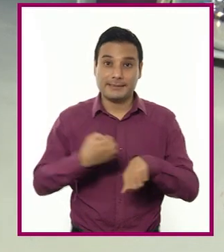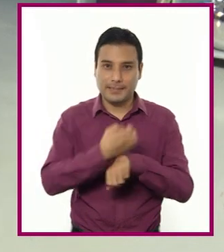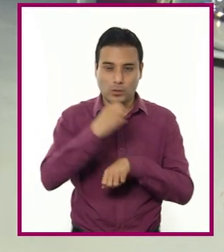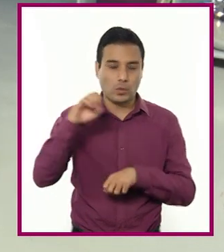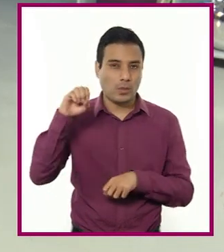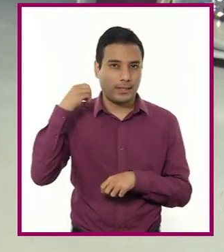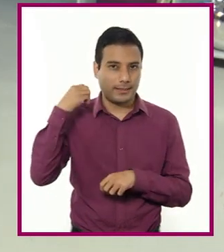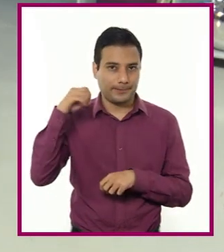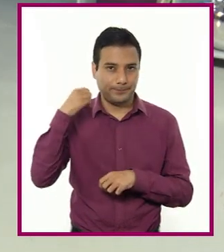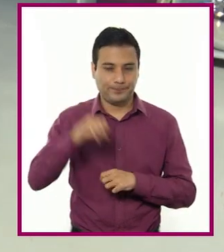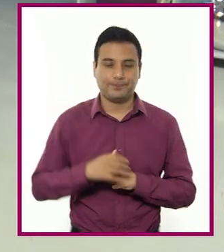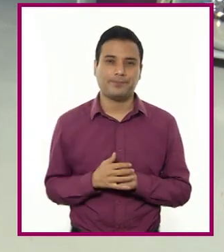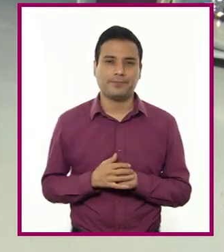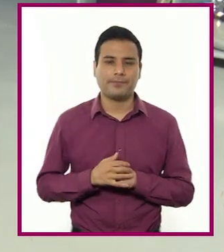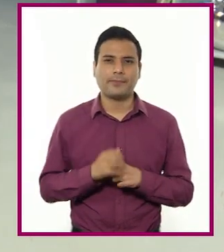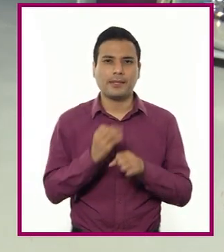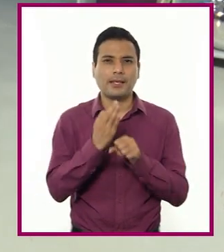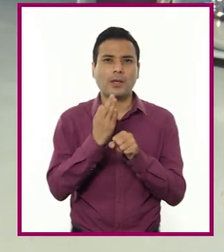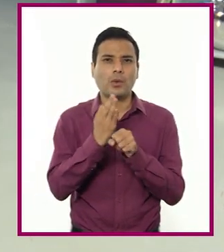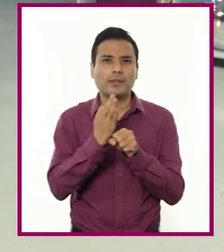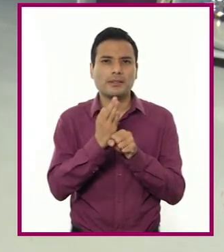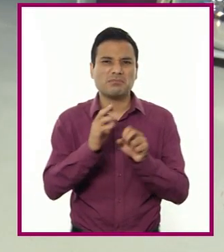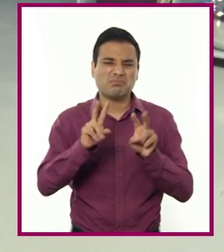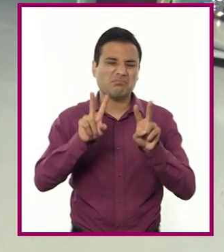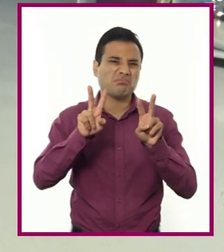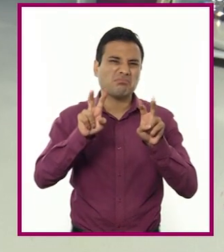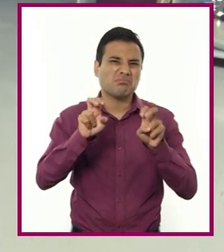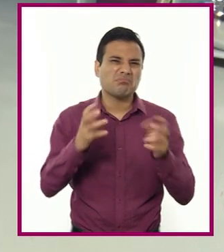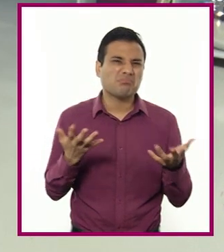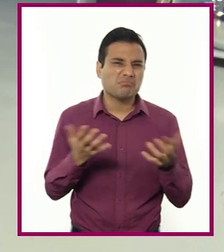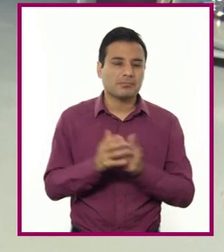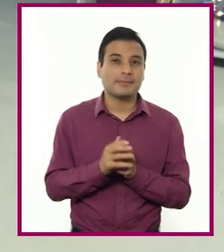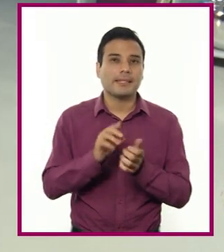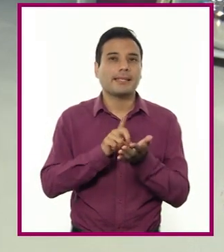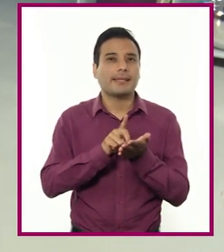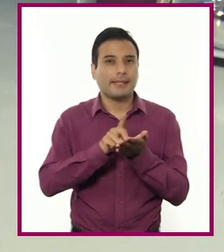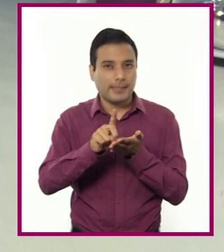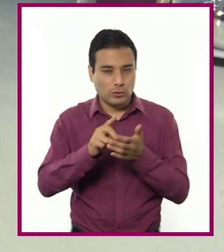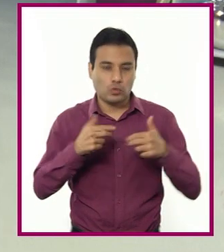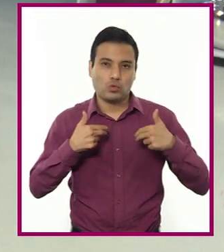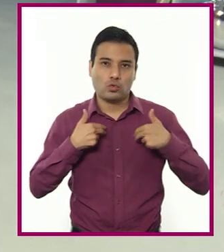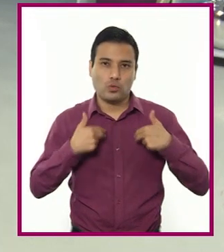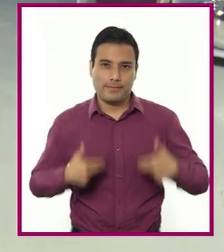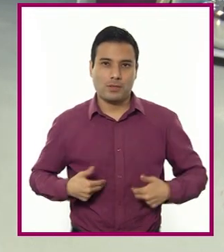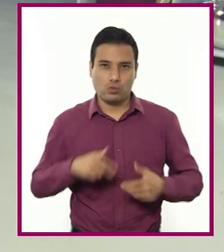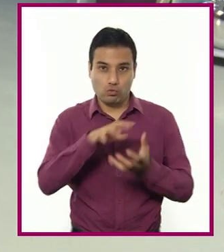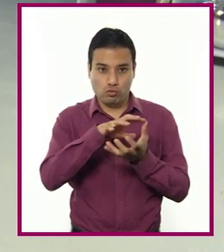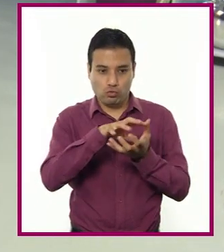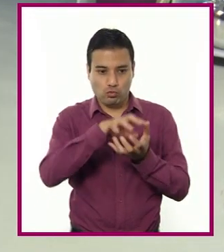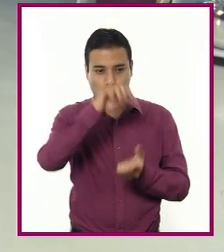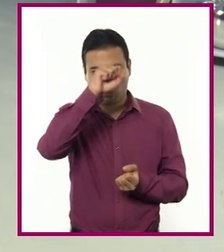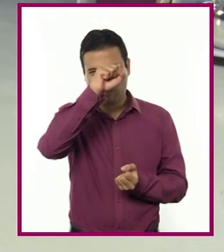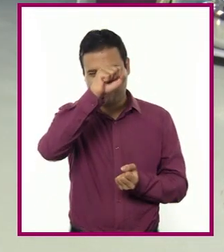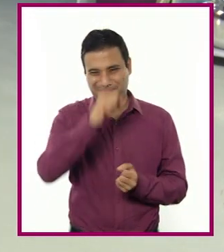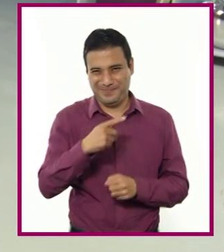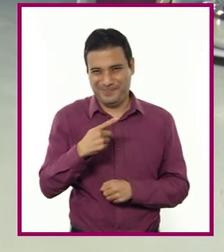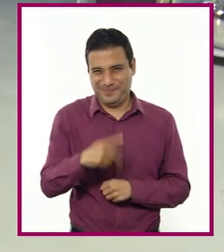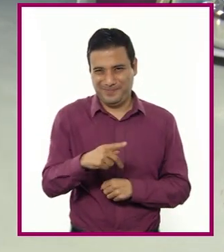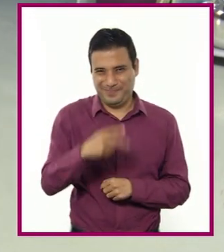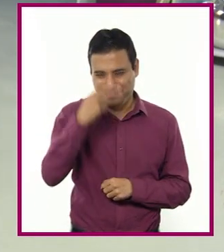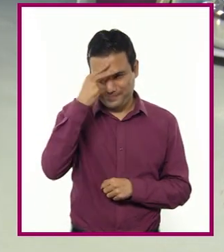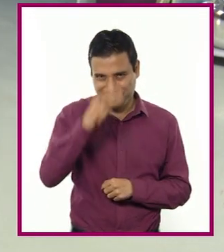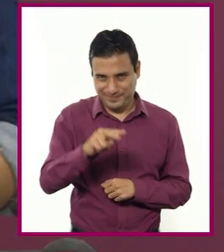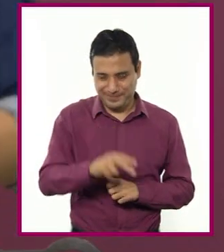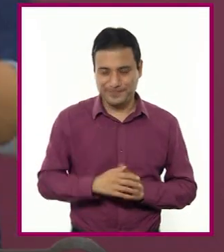Oaxaca. En esta ocasión hablaremos sobre los derechos humanos en la Constitución Política de los Estados